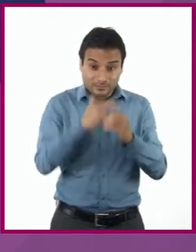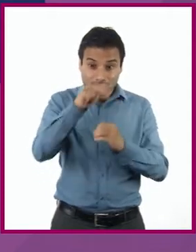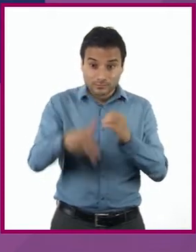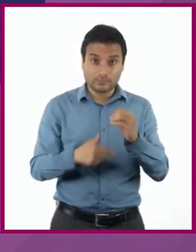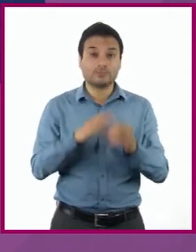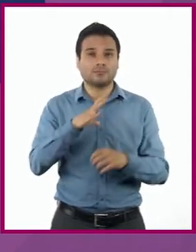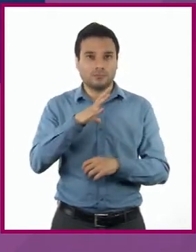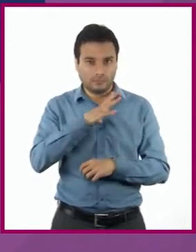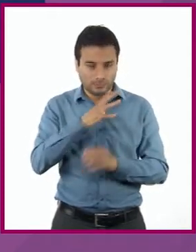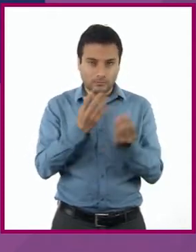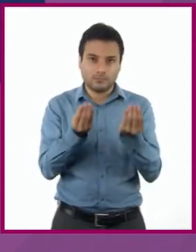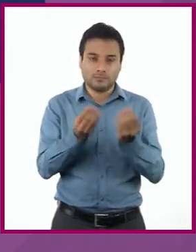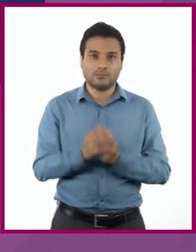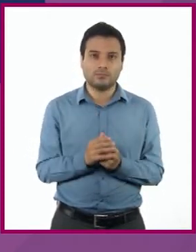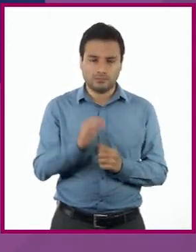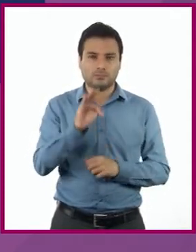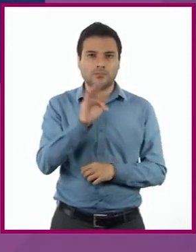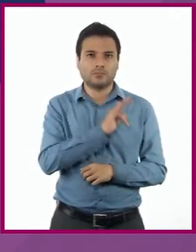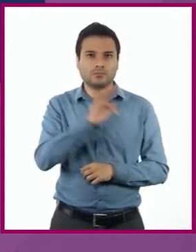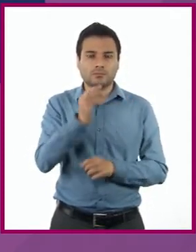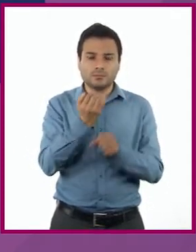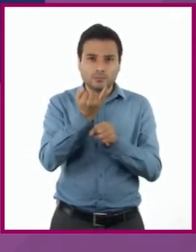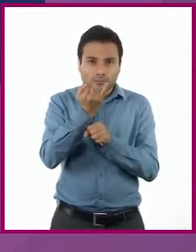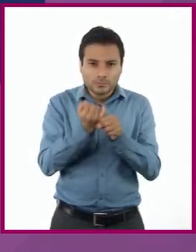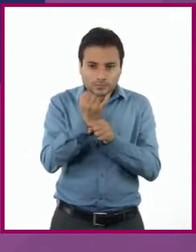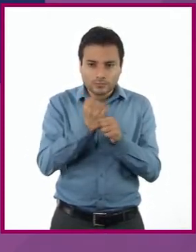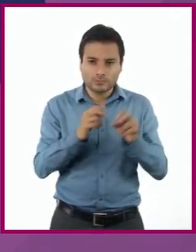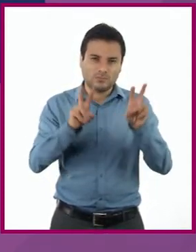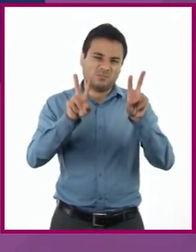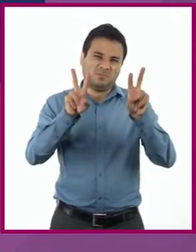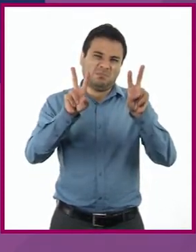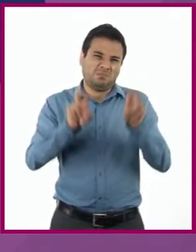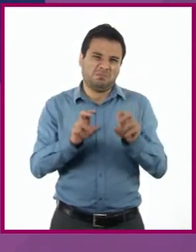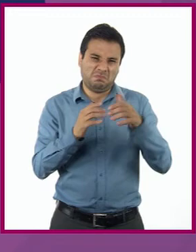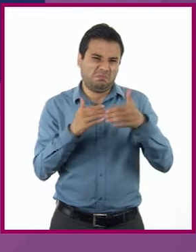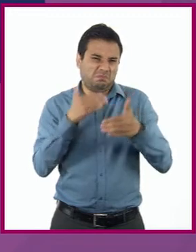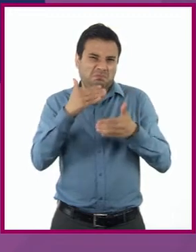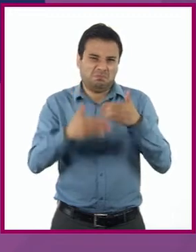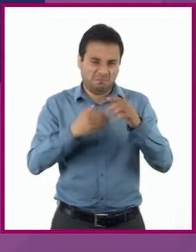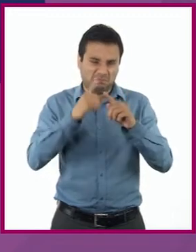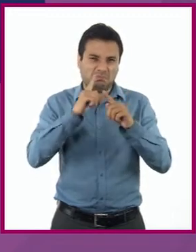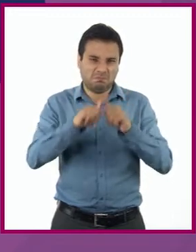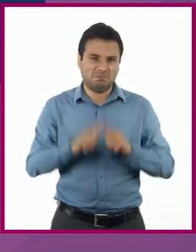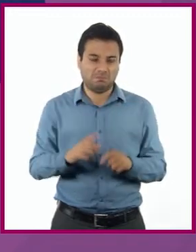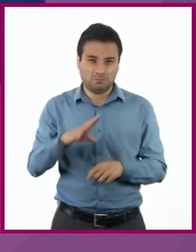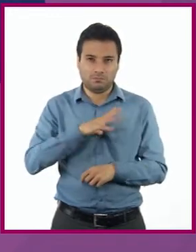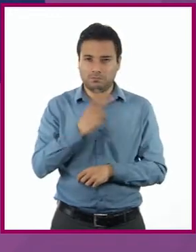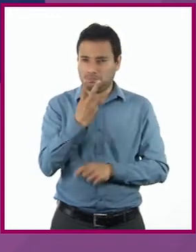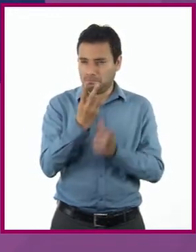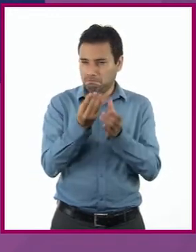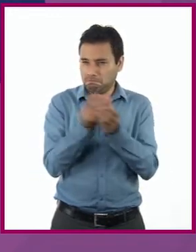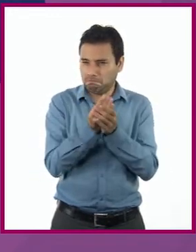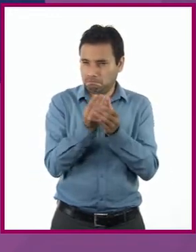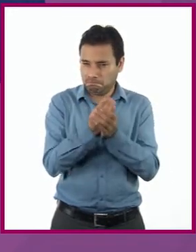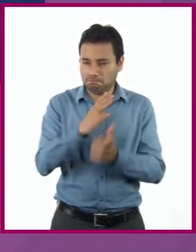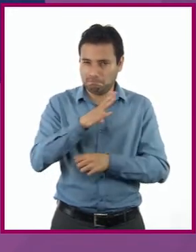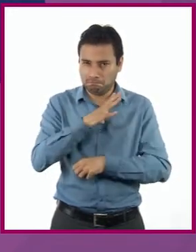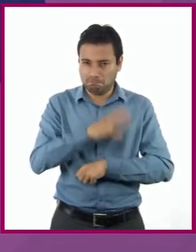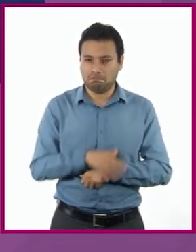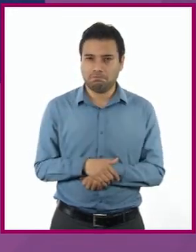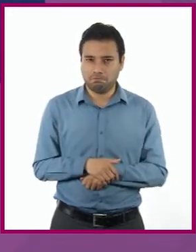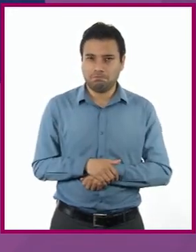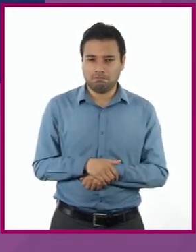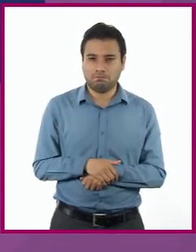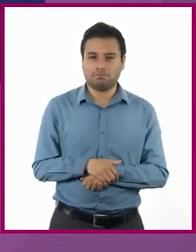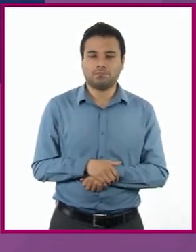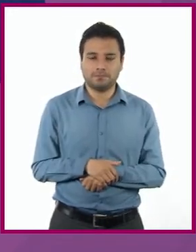alrededor de la Tierra brindan información para comprender diversos procesos que ocurren en ella. Hay dos tipos básicos de satélites según